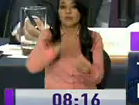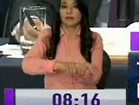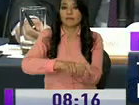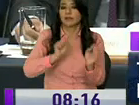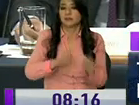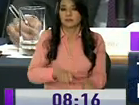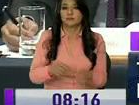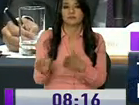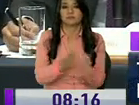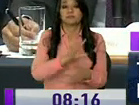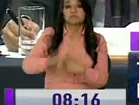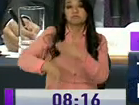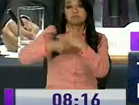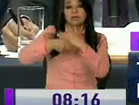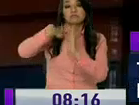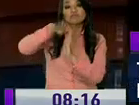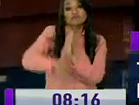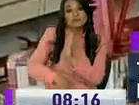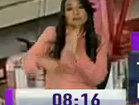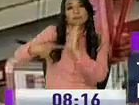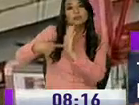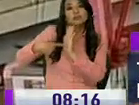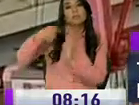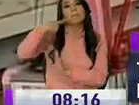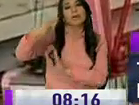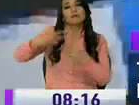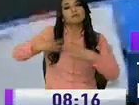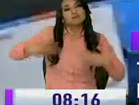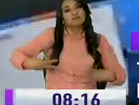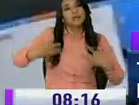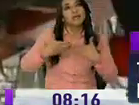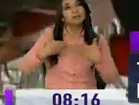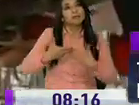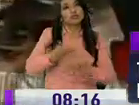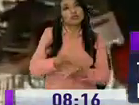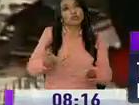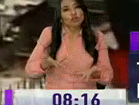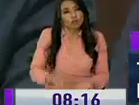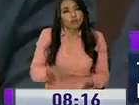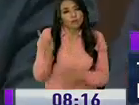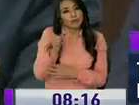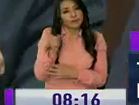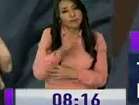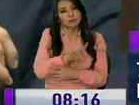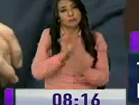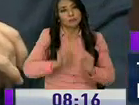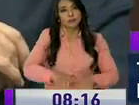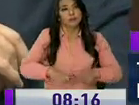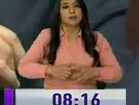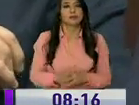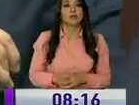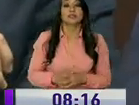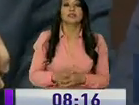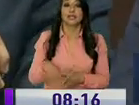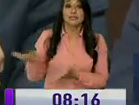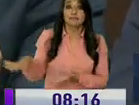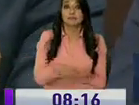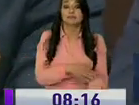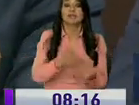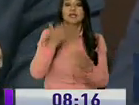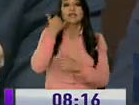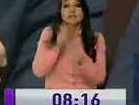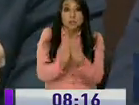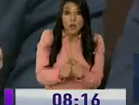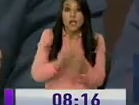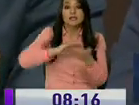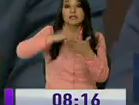diabetes. A esto se suma la reducción de aranceles para maquinaria, equipos y materias primas. Se podrá traer celulares, laptops,